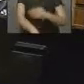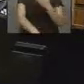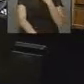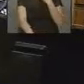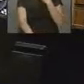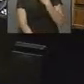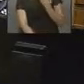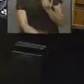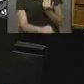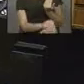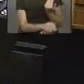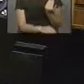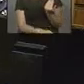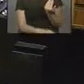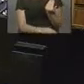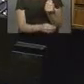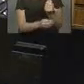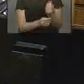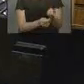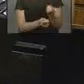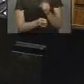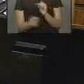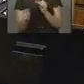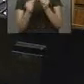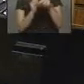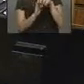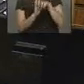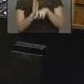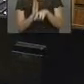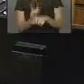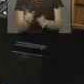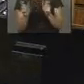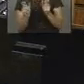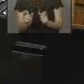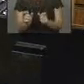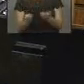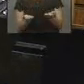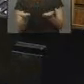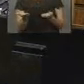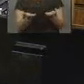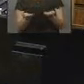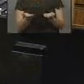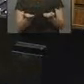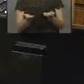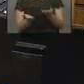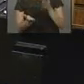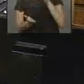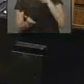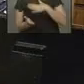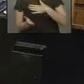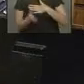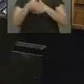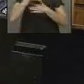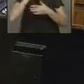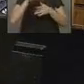parece necesario que retomemos la discusión del proyecto que regula los servicios sanitarios rurales,